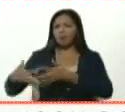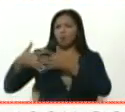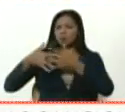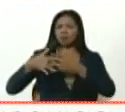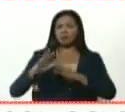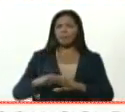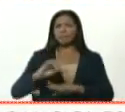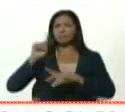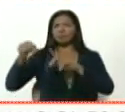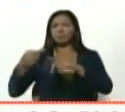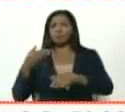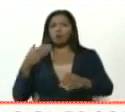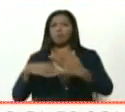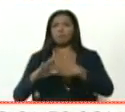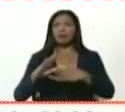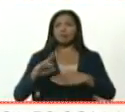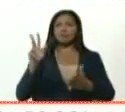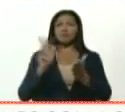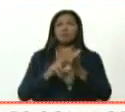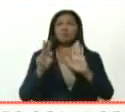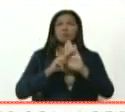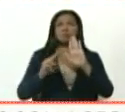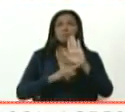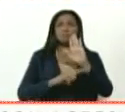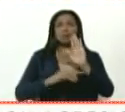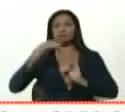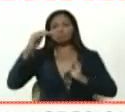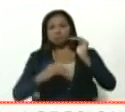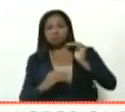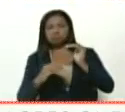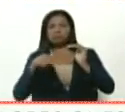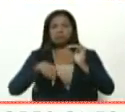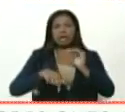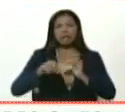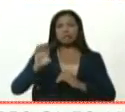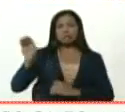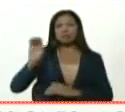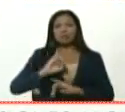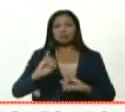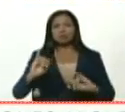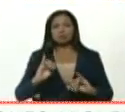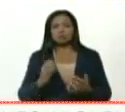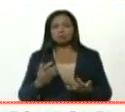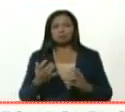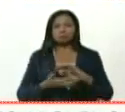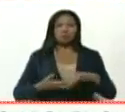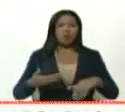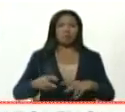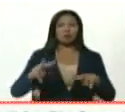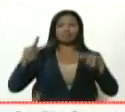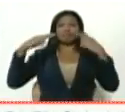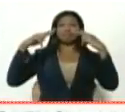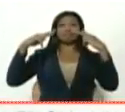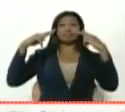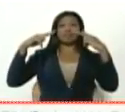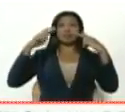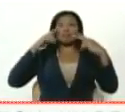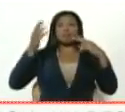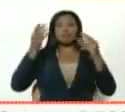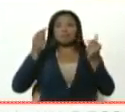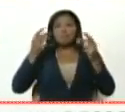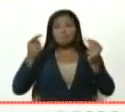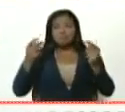y luego lo manda a que cumpla tareas de desestabilización interna del país. Oído, solo pido